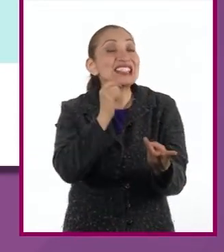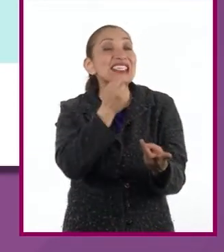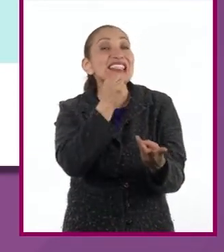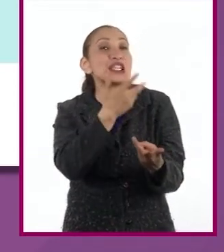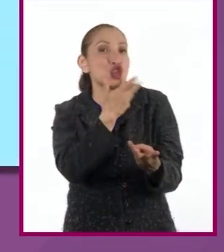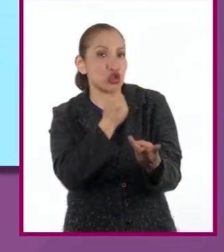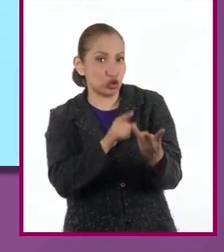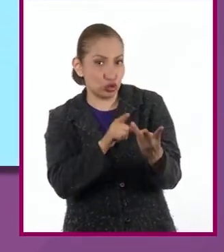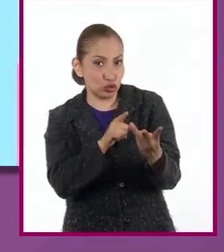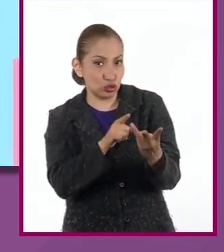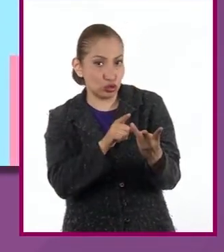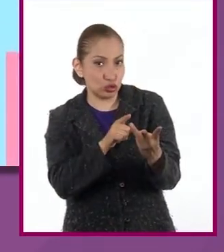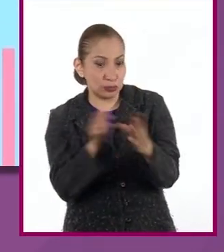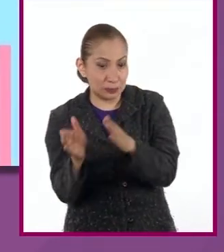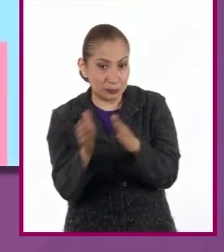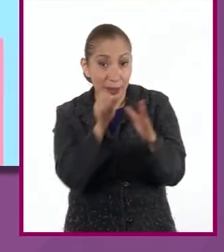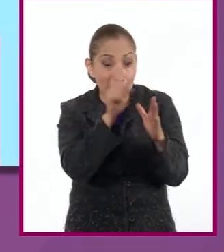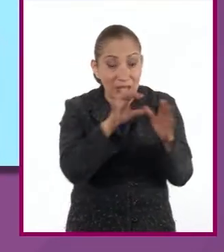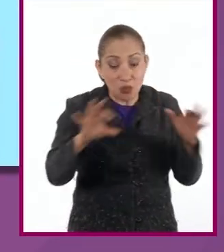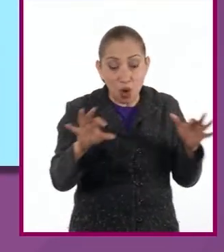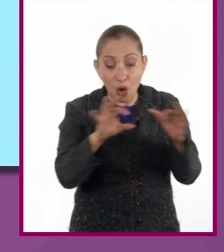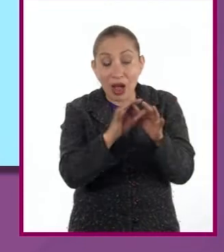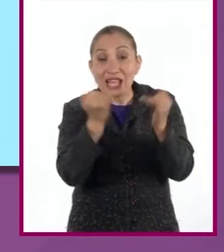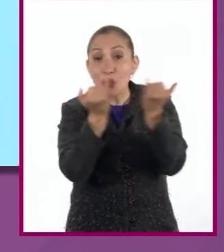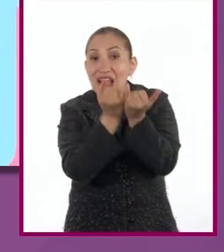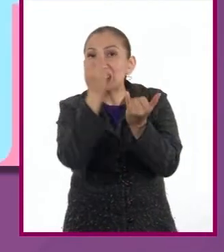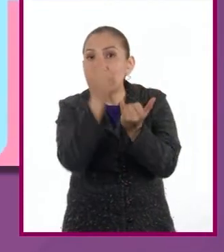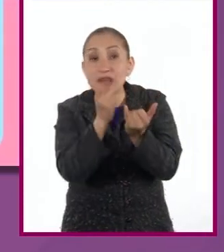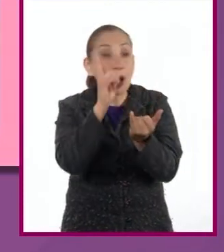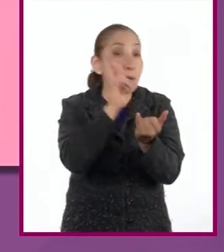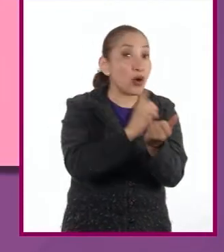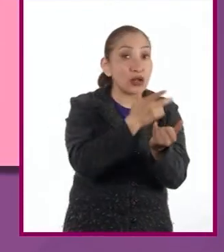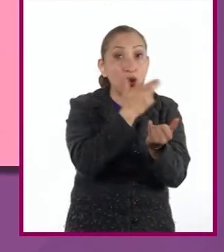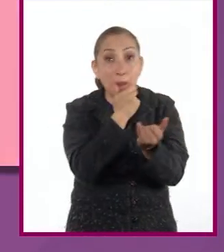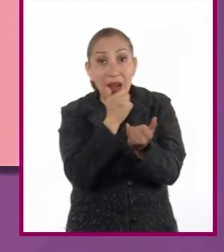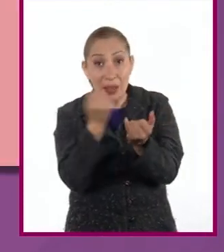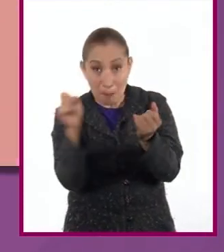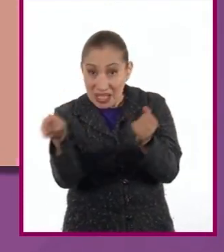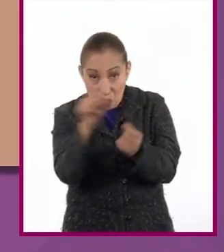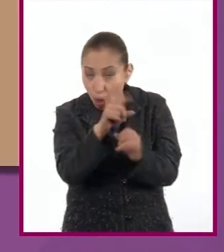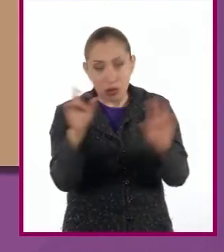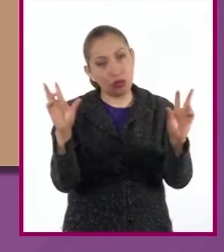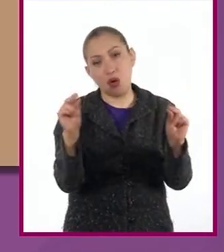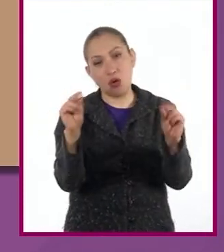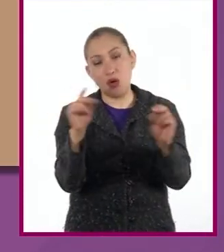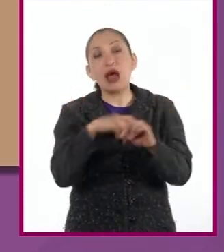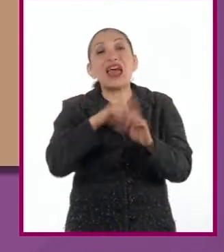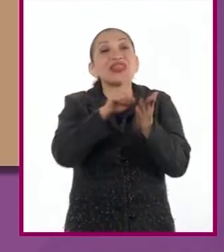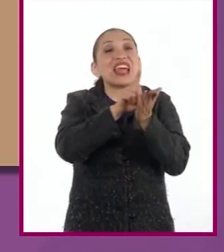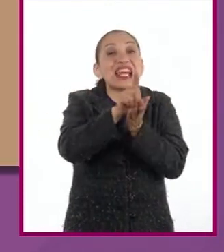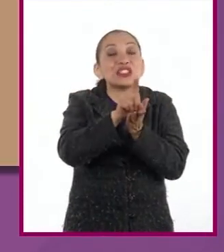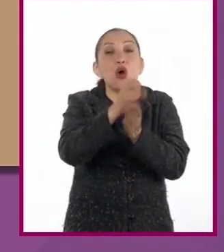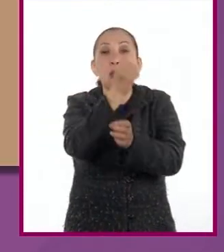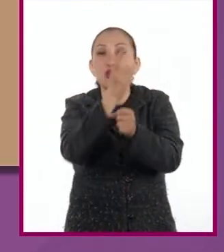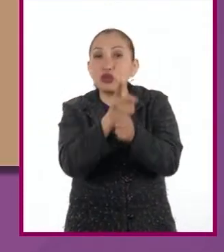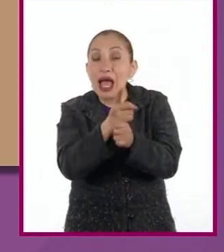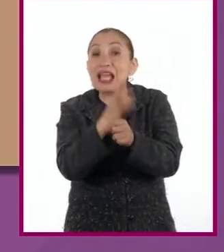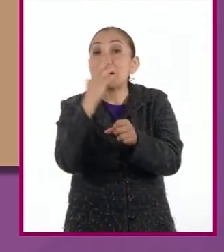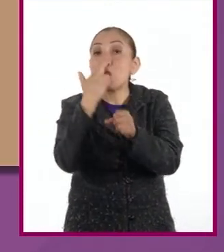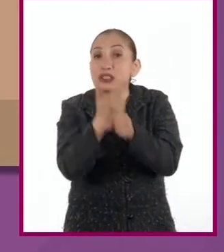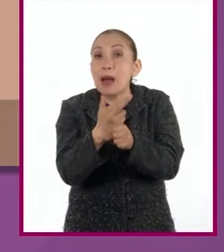niños. En esta línea, la igualdad no significa que mujeres y hombres sean lo mismo, sino que derechos, oportunidades